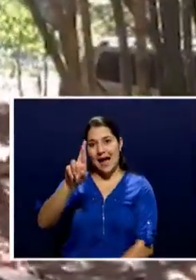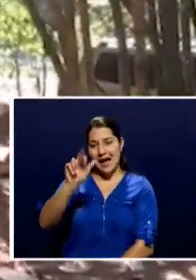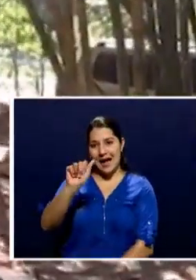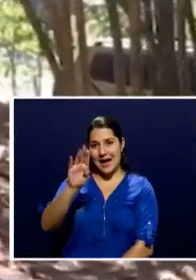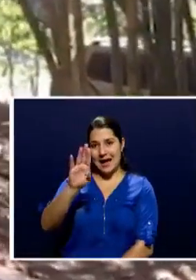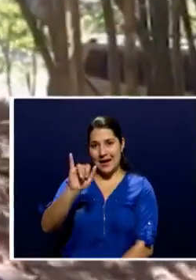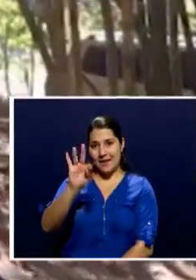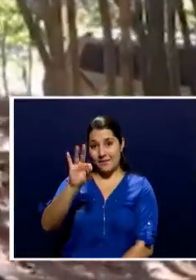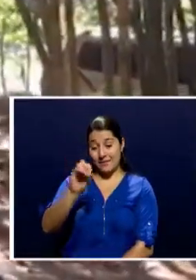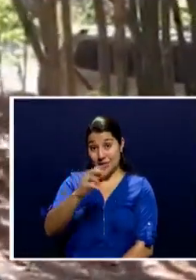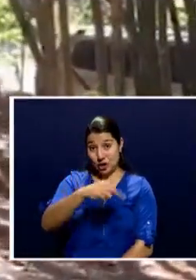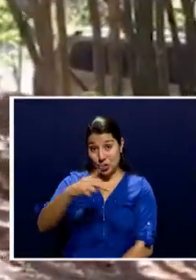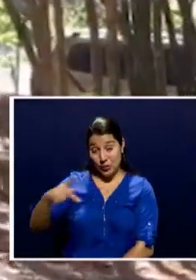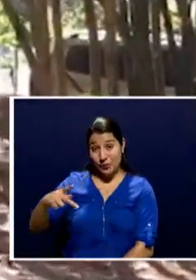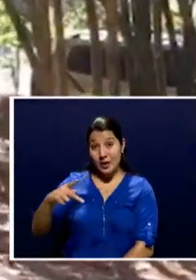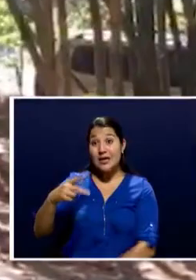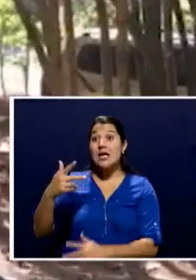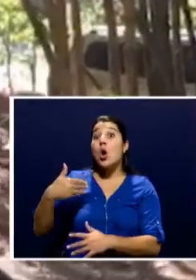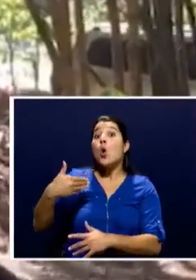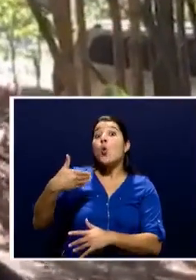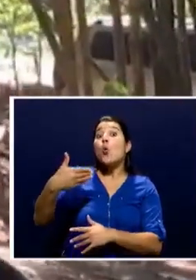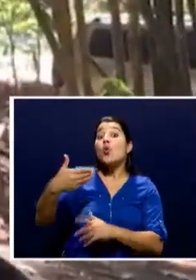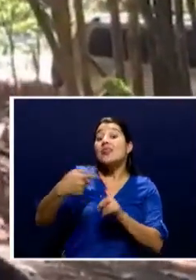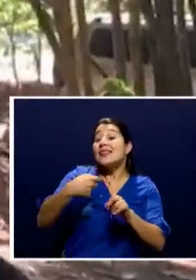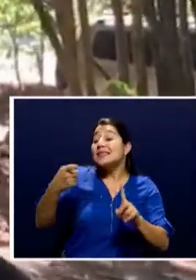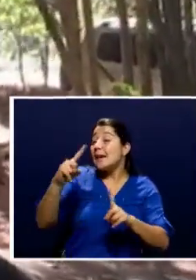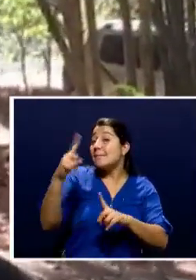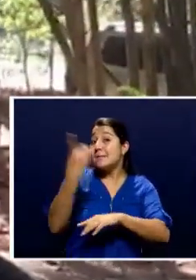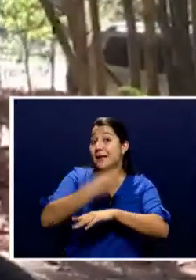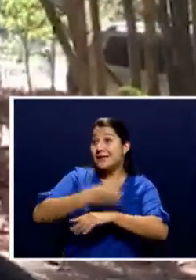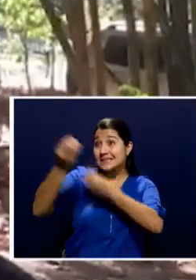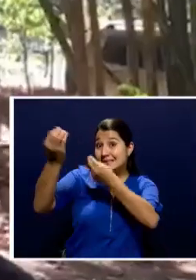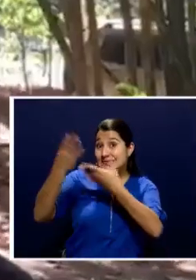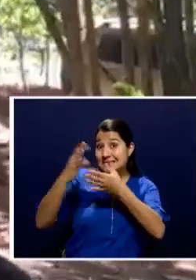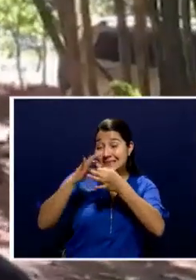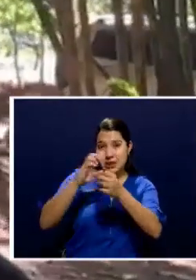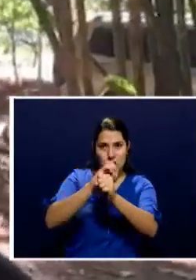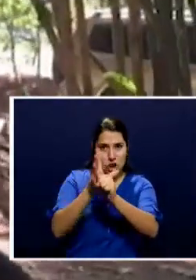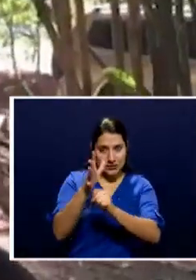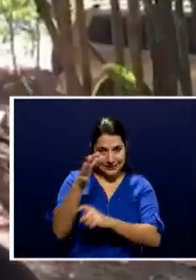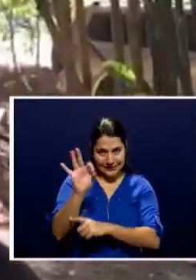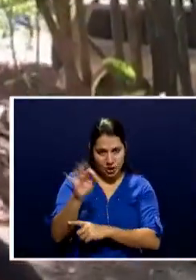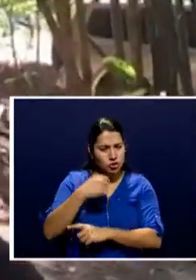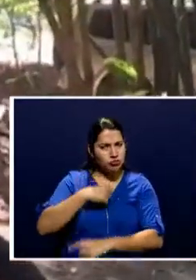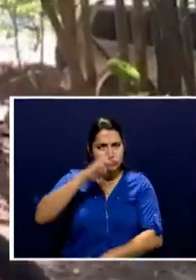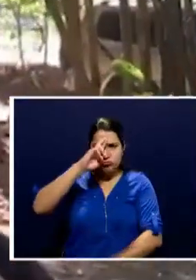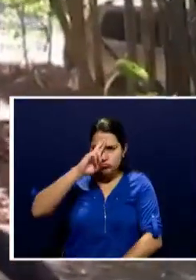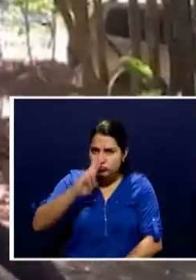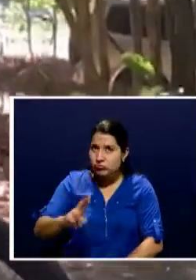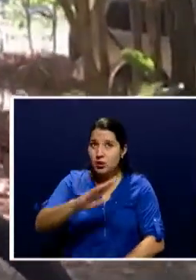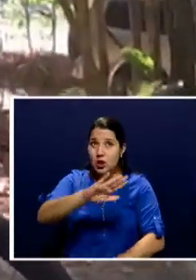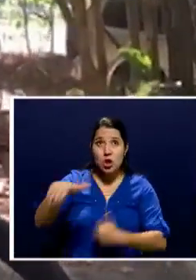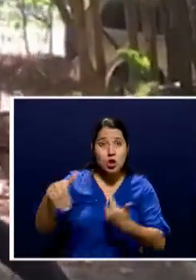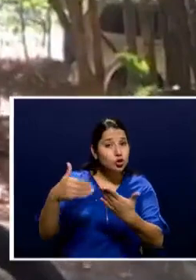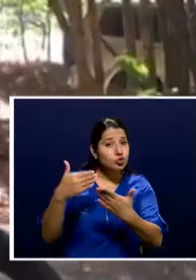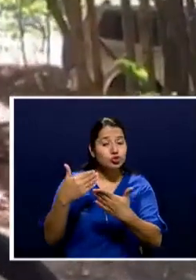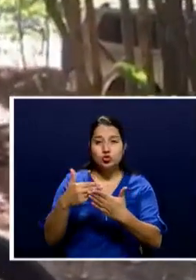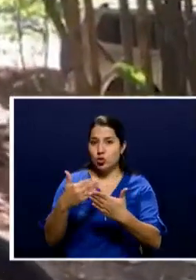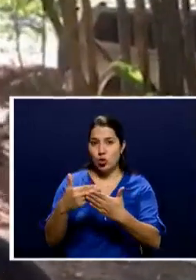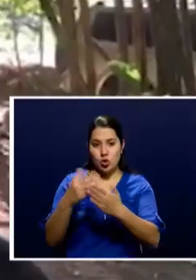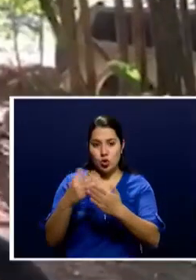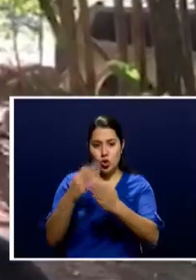en Costa Rica acerca del COVID-19, he seguido responsablemente todas las medidas sanitarias